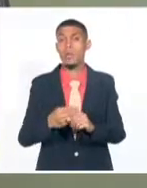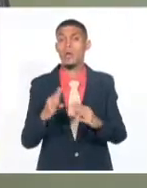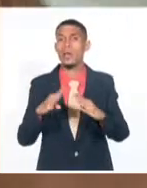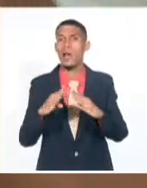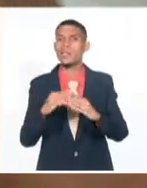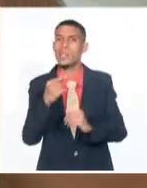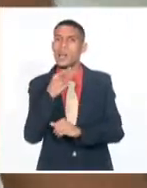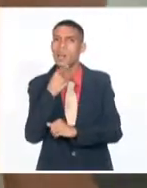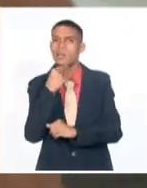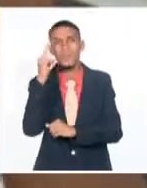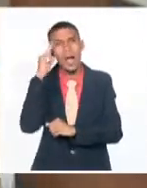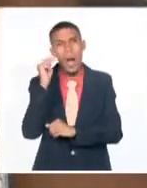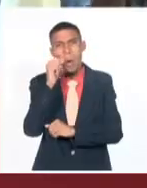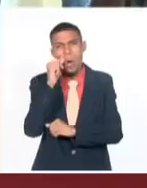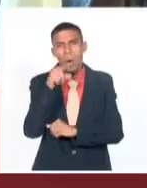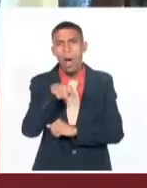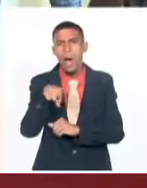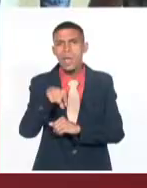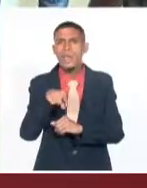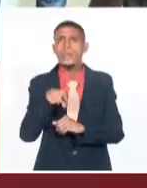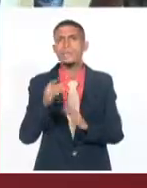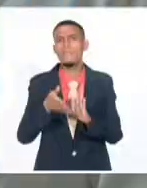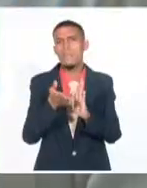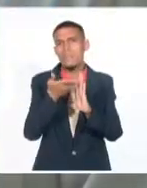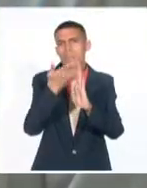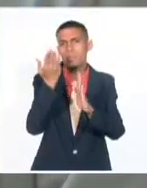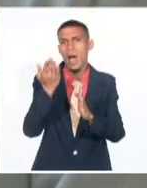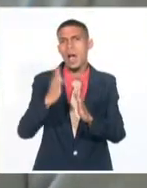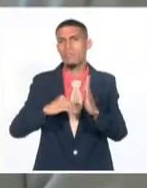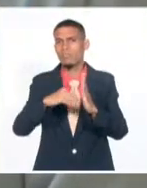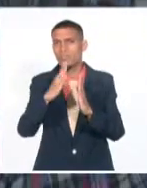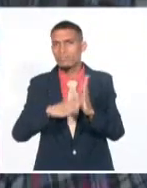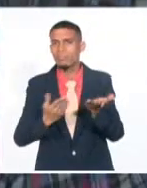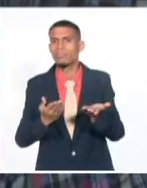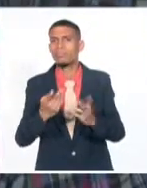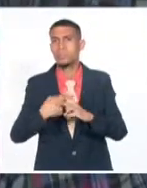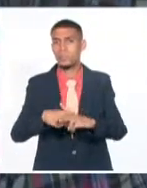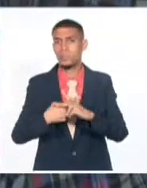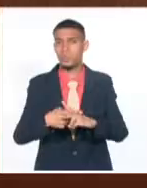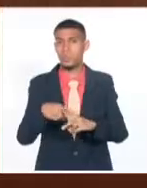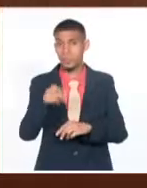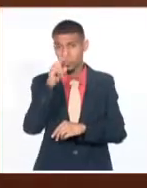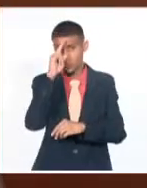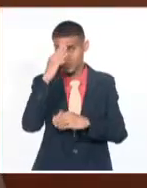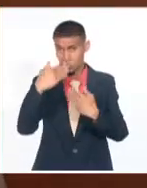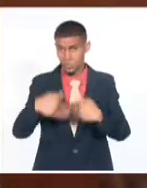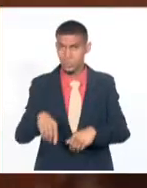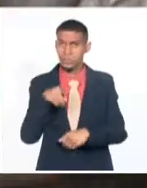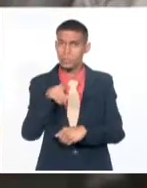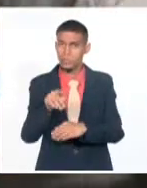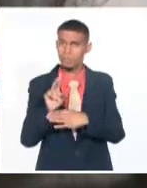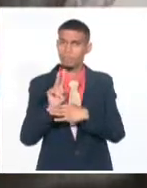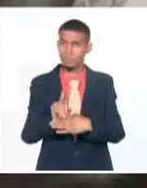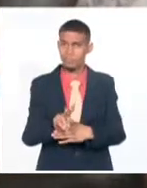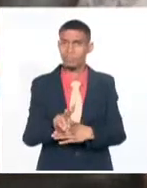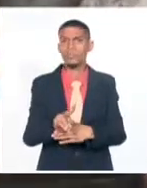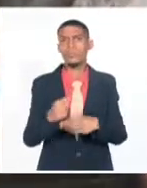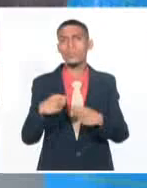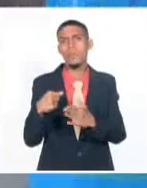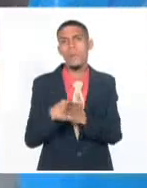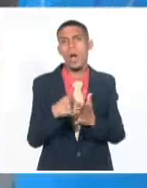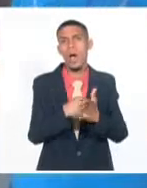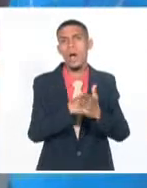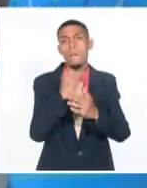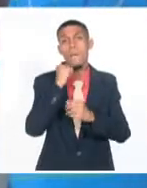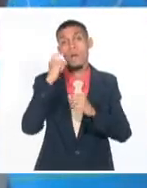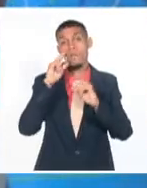que recibe acciones de reparación. Allí todo un equipo multidisciplinario de la salud pública se empeña en brindarle más vida a los años de